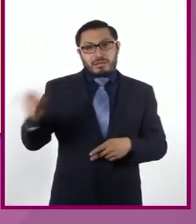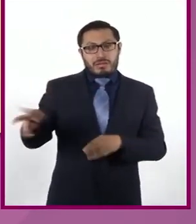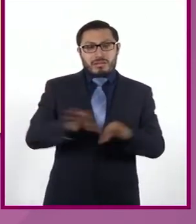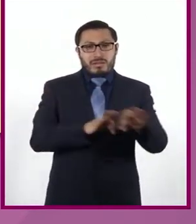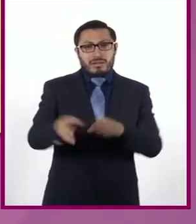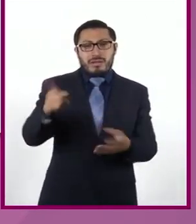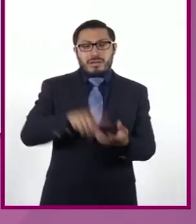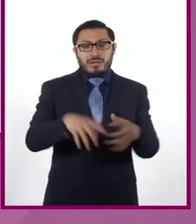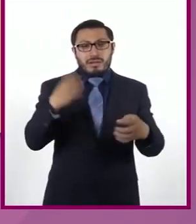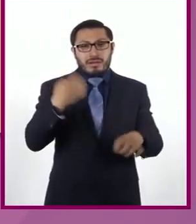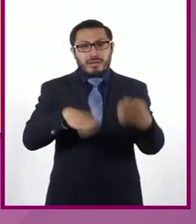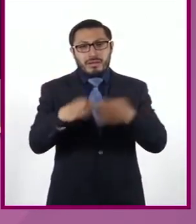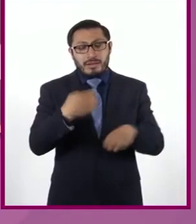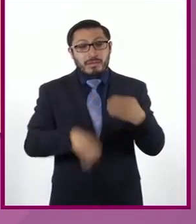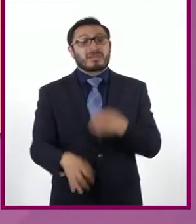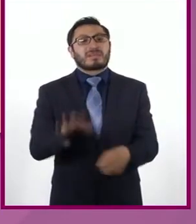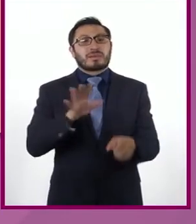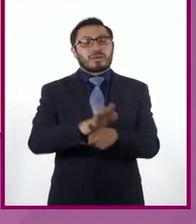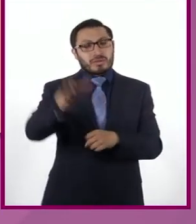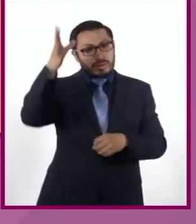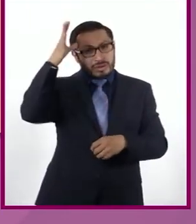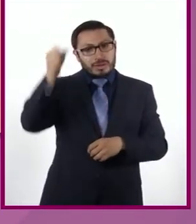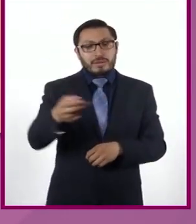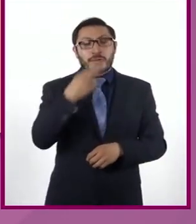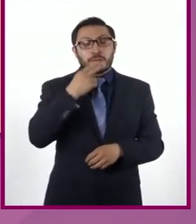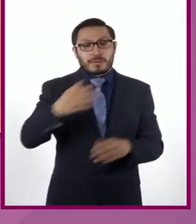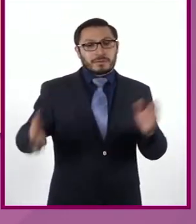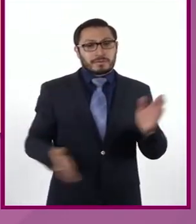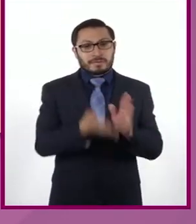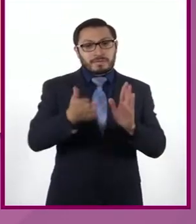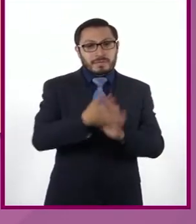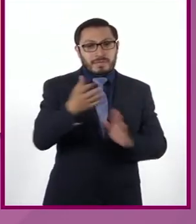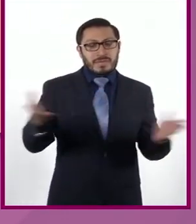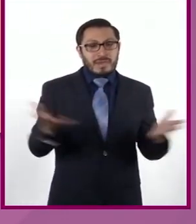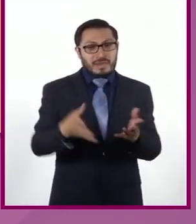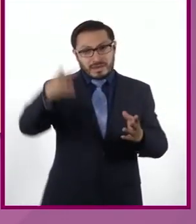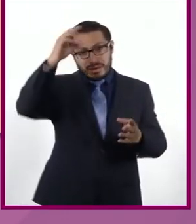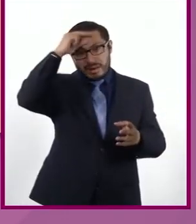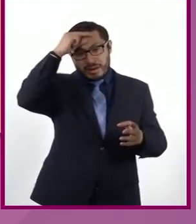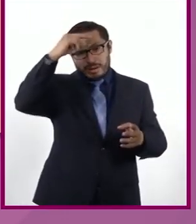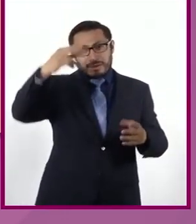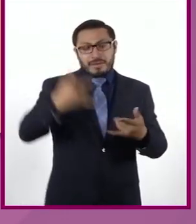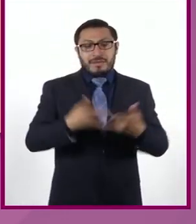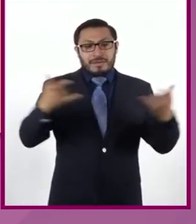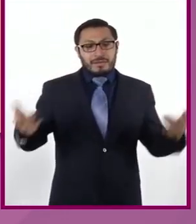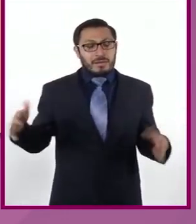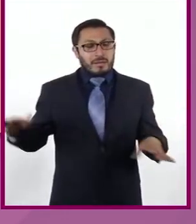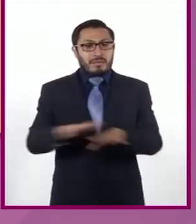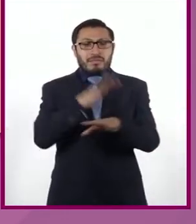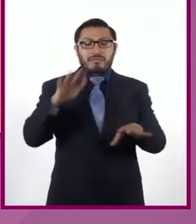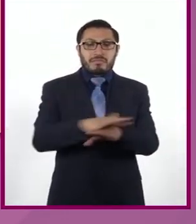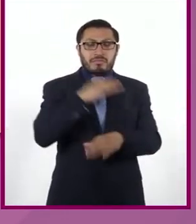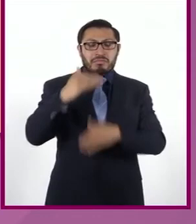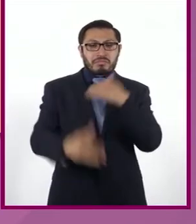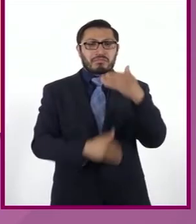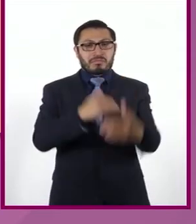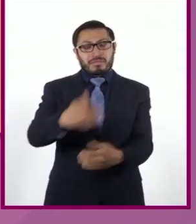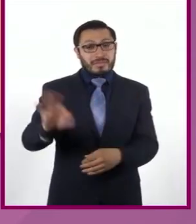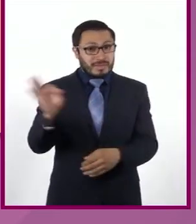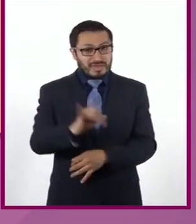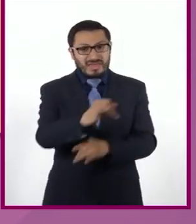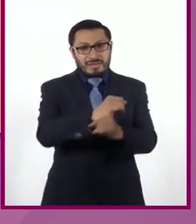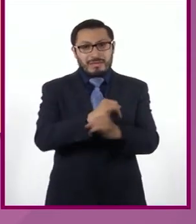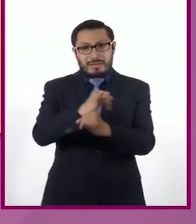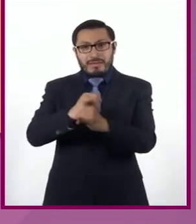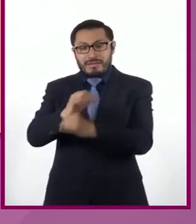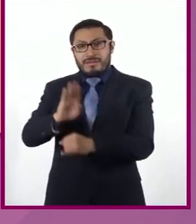empresas. Los conceptos que se utilizan para construir el conocimiento histórico cambian en cada época. Si estudiamos los